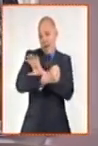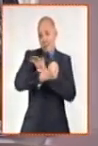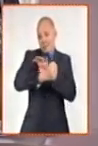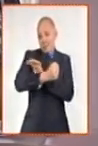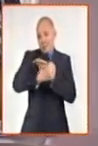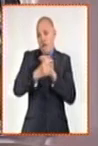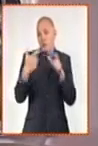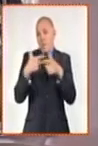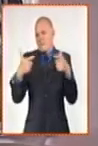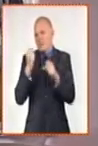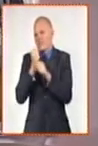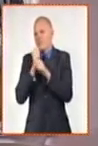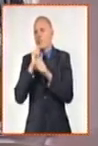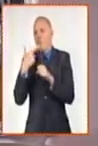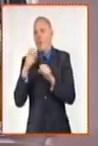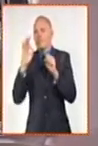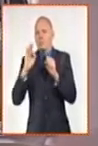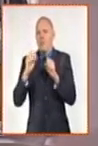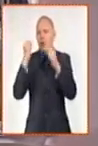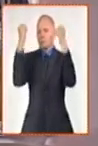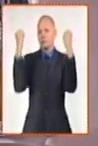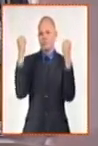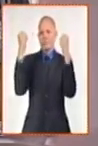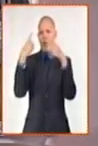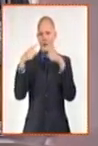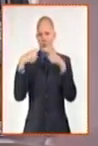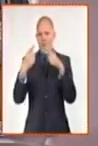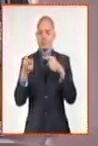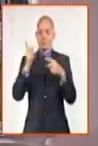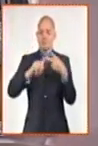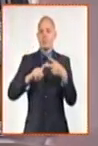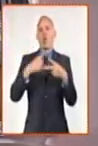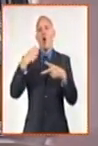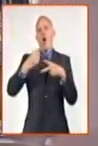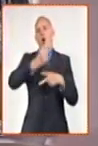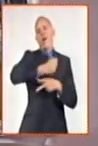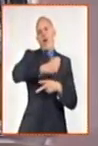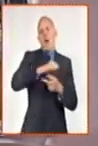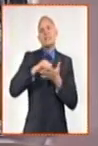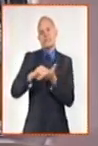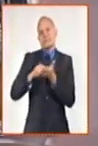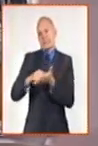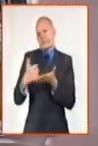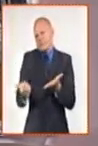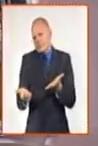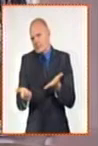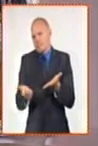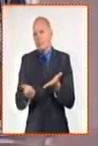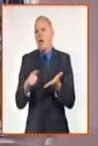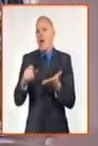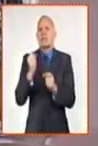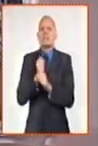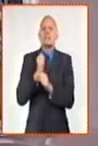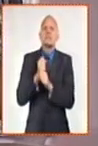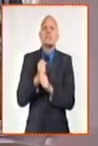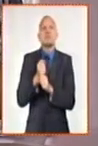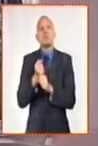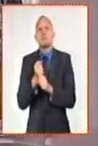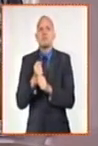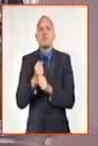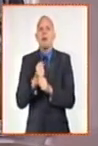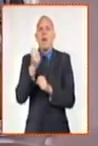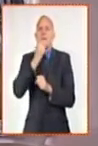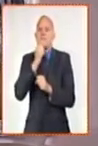son las que trabajan más en la red primaria. Los carros de servicio, que son los equipos que trabajan y las personas que